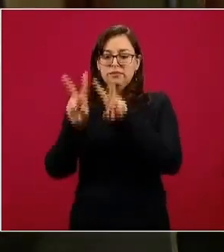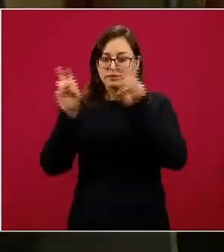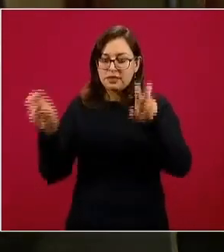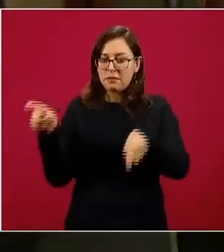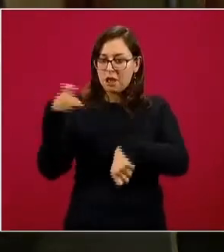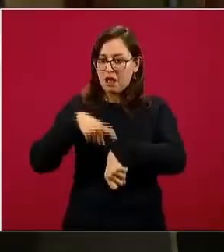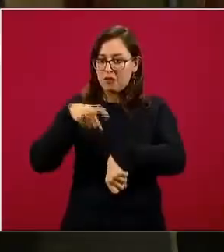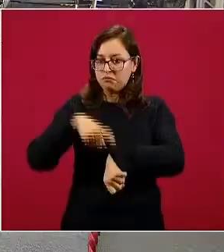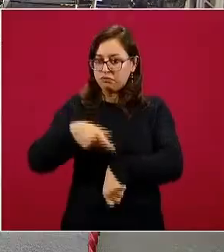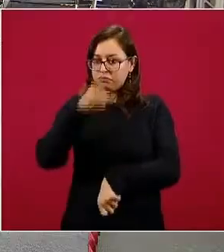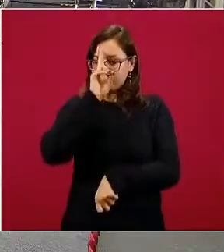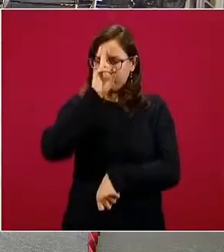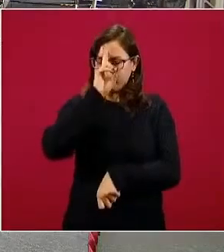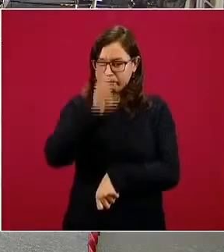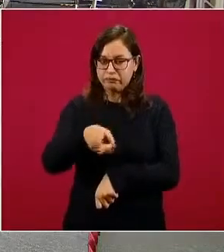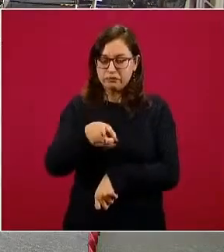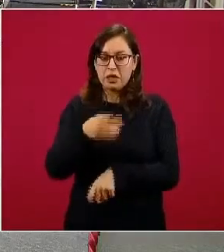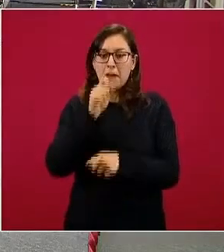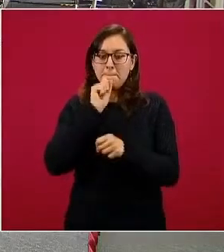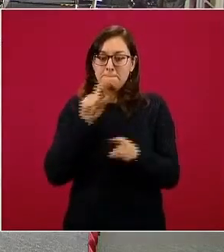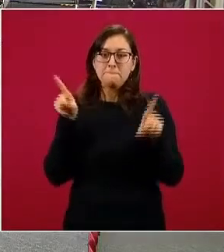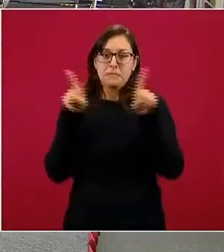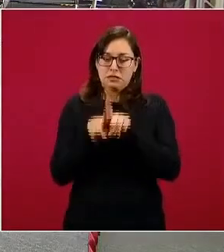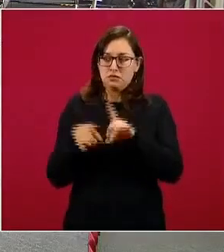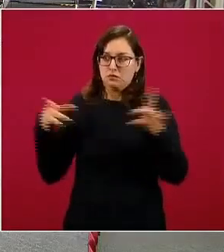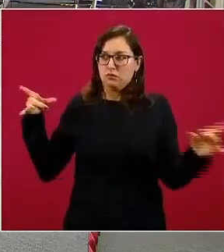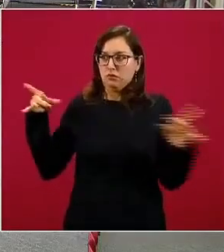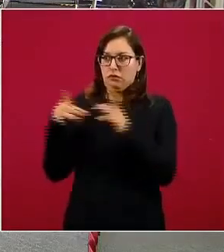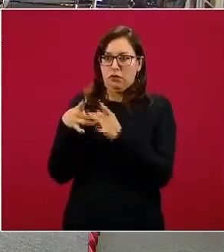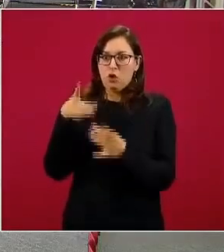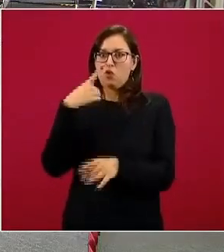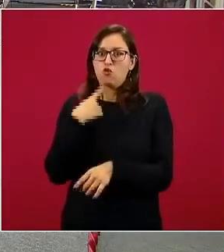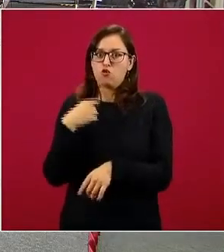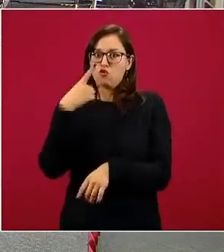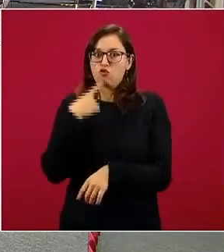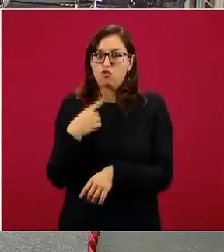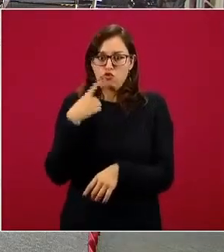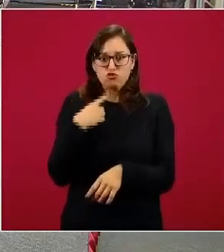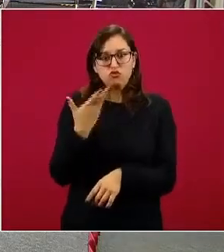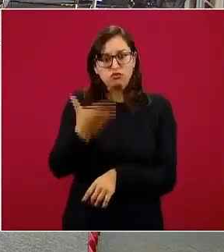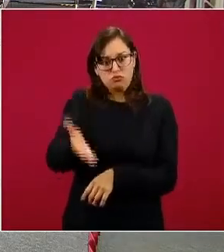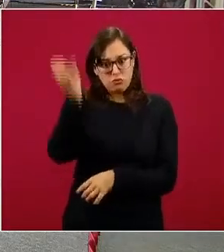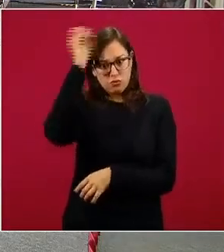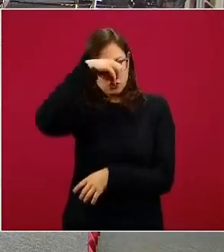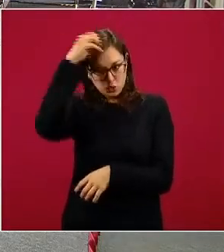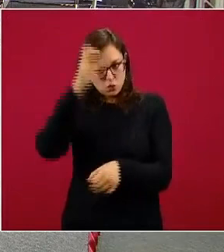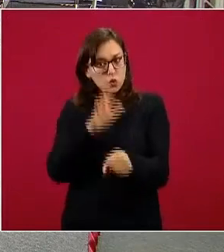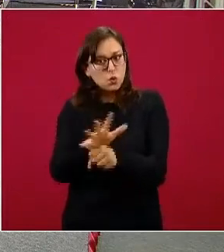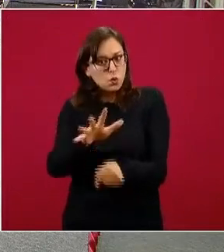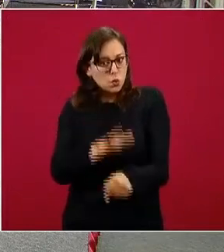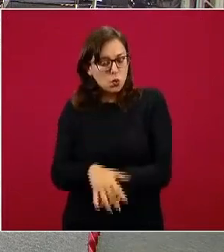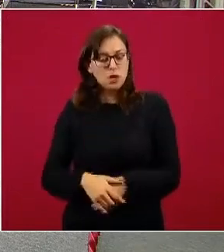queda y una serie de medidas que acompañan el semáforo rojo. ¿Cuál es la opinión que tienen ustedes técnicamente? Gracias.